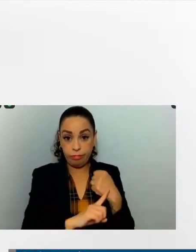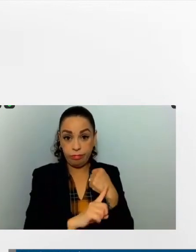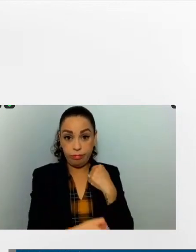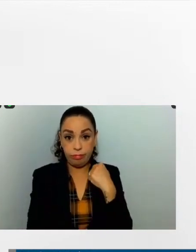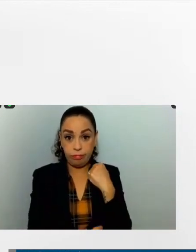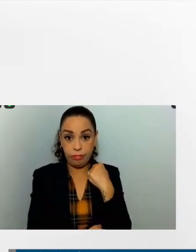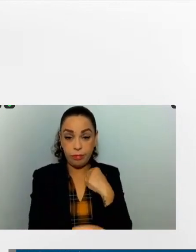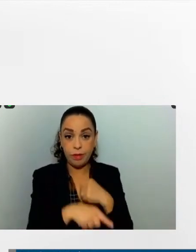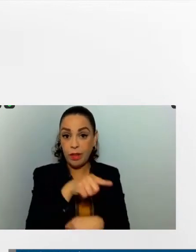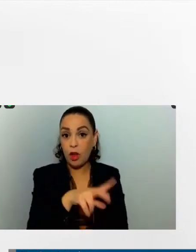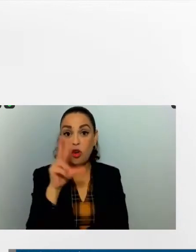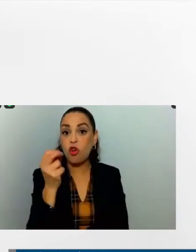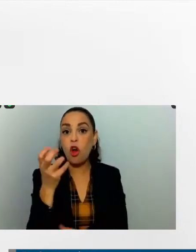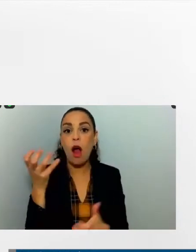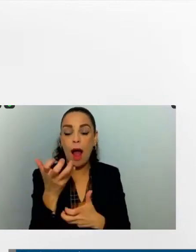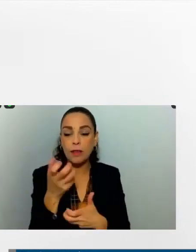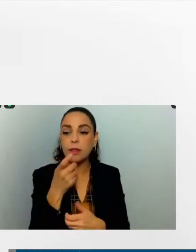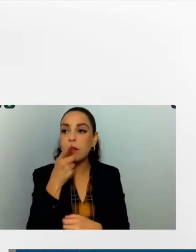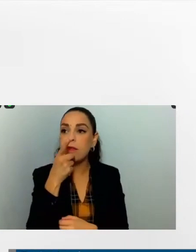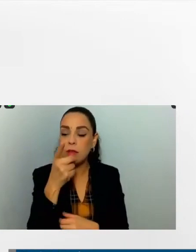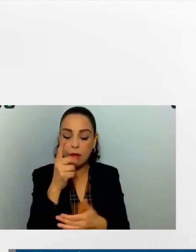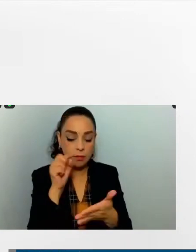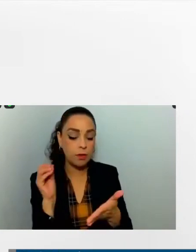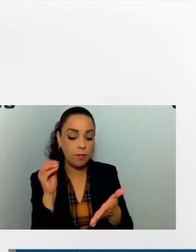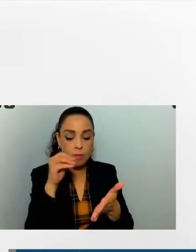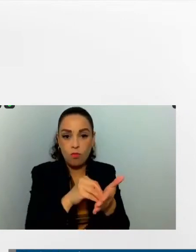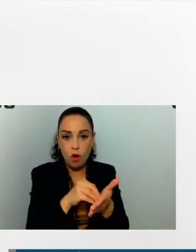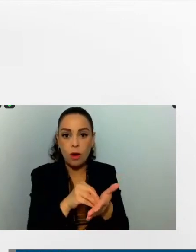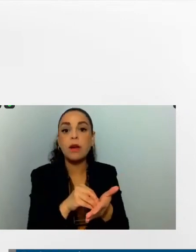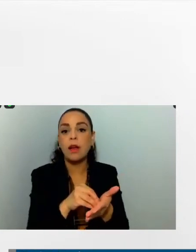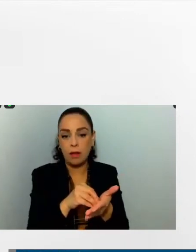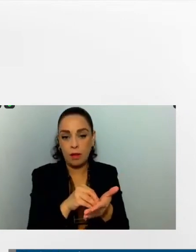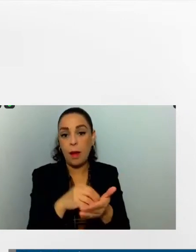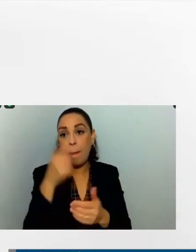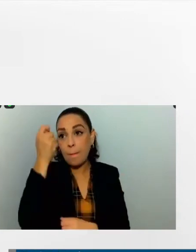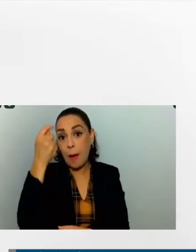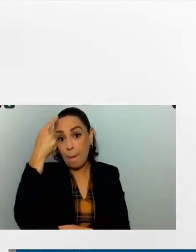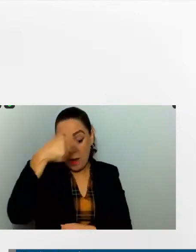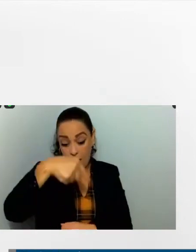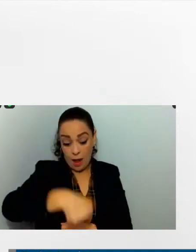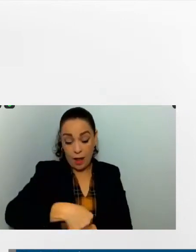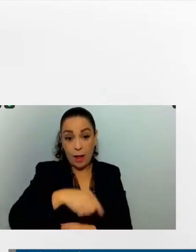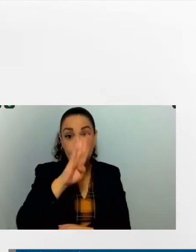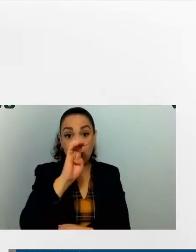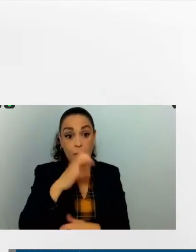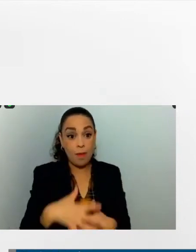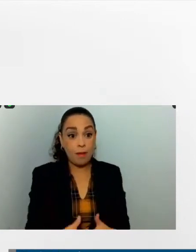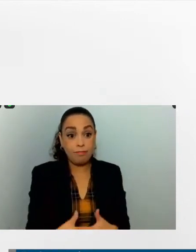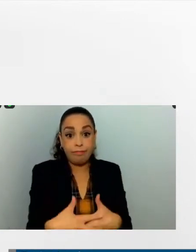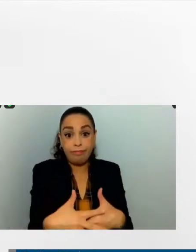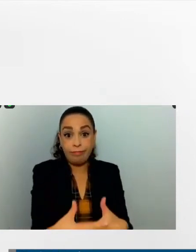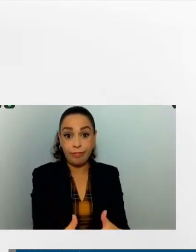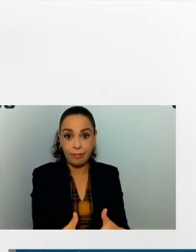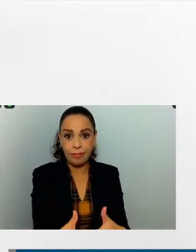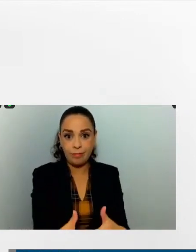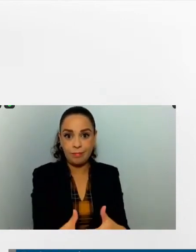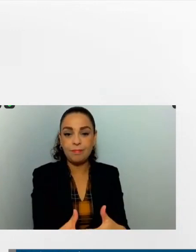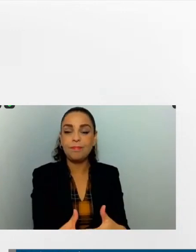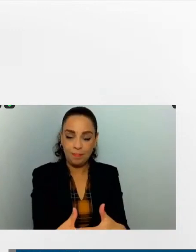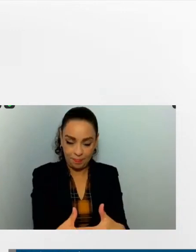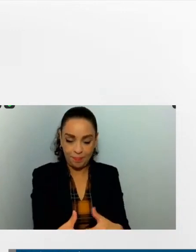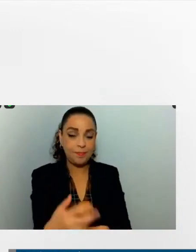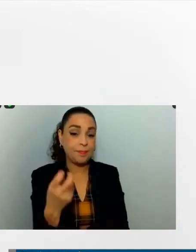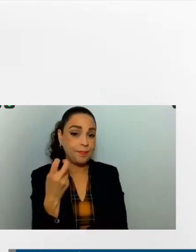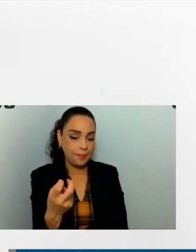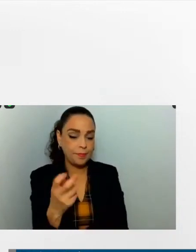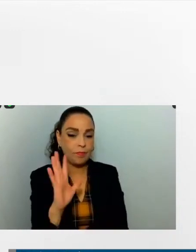viene, digamos, en camino, la persona que viene ya en camino. Este criterio en particular estableció las líneas,